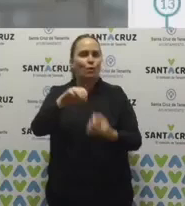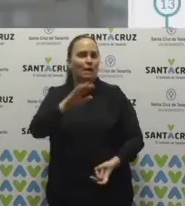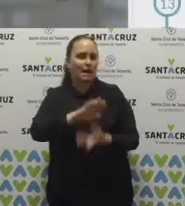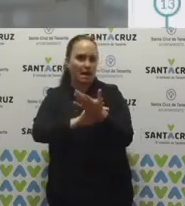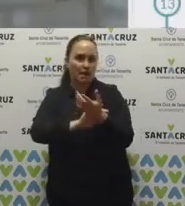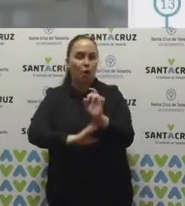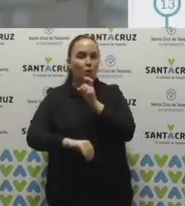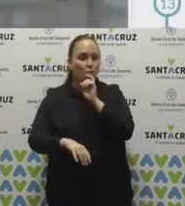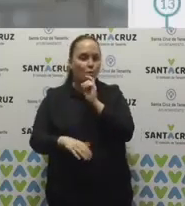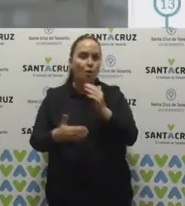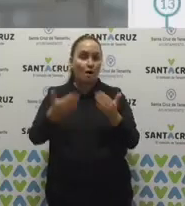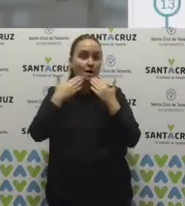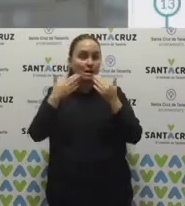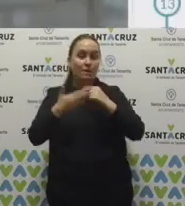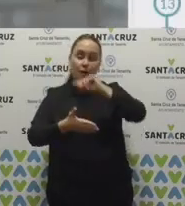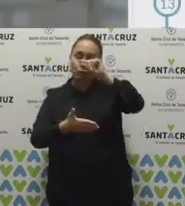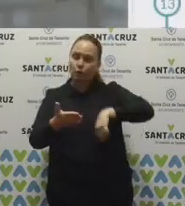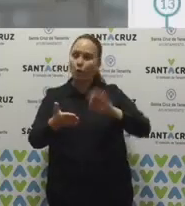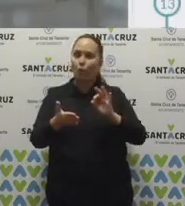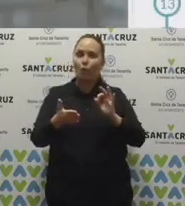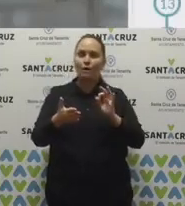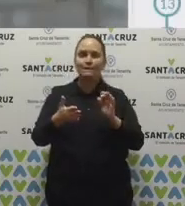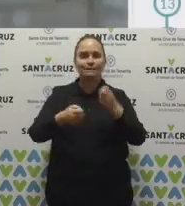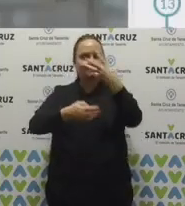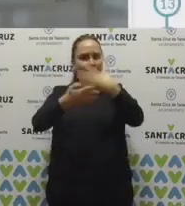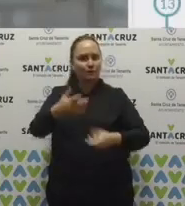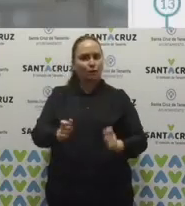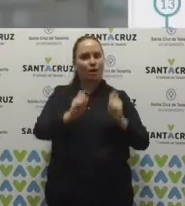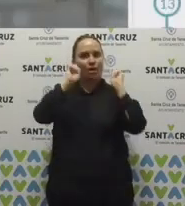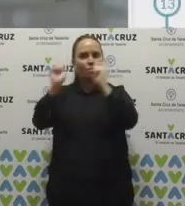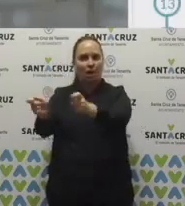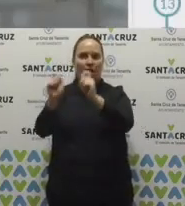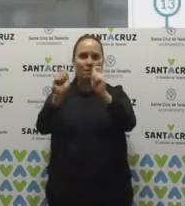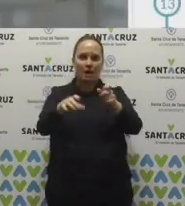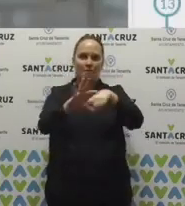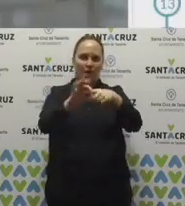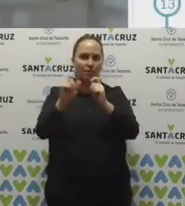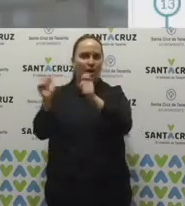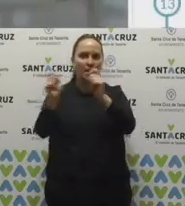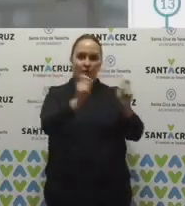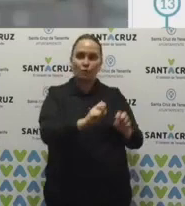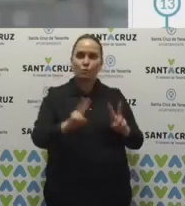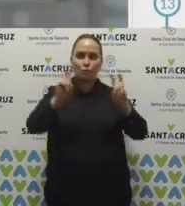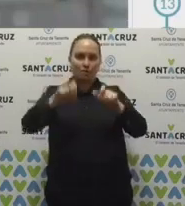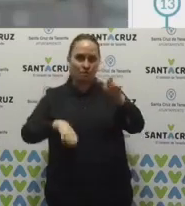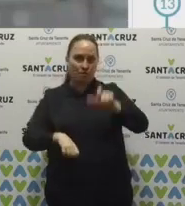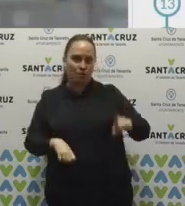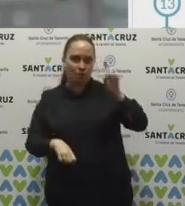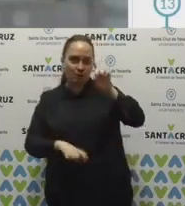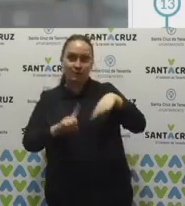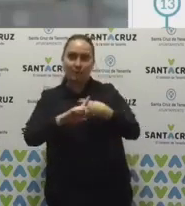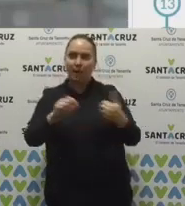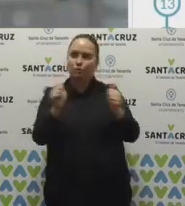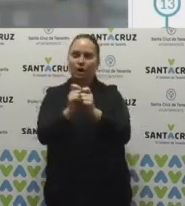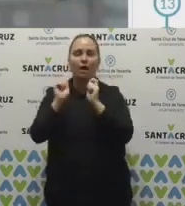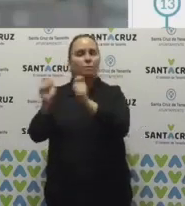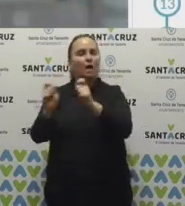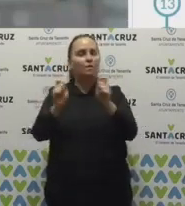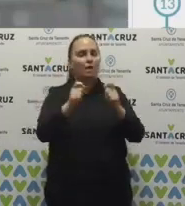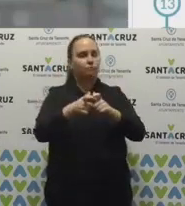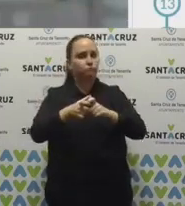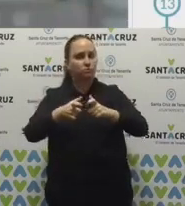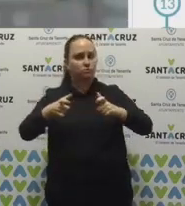contratación o nombramiento de nuevo personal docente y auxiliar para estos centros educativos además